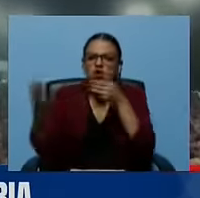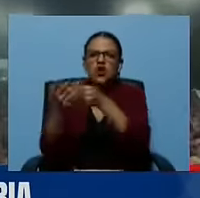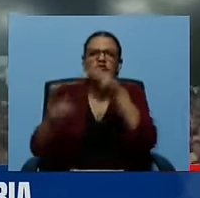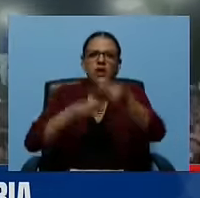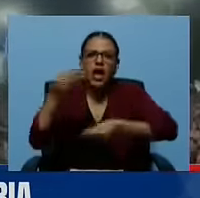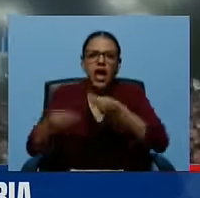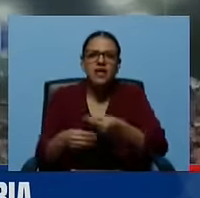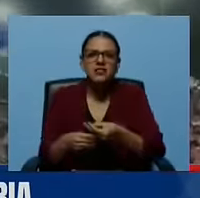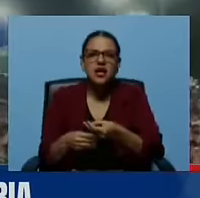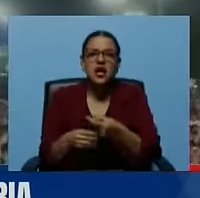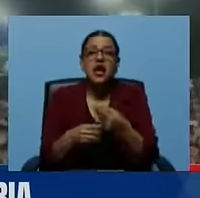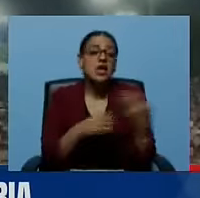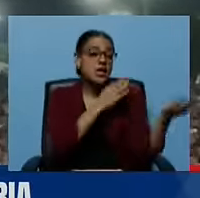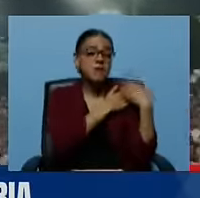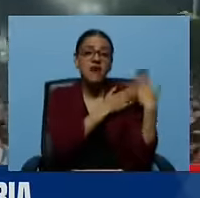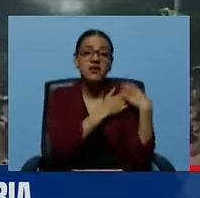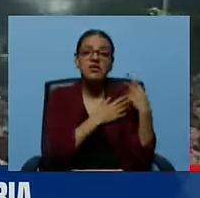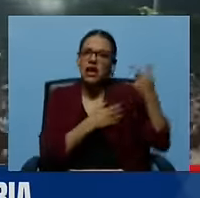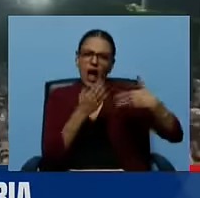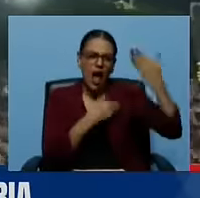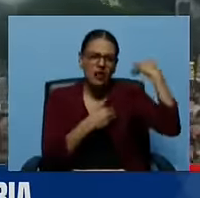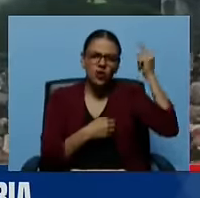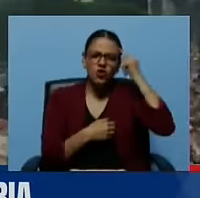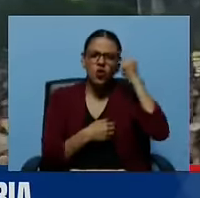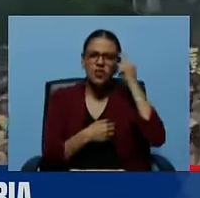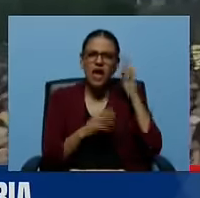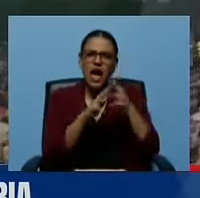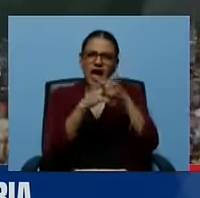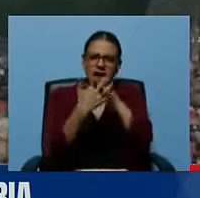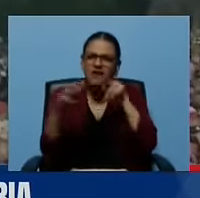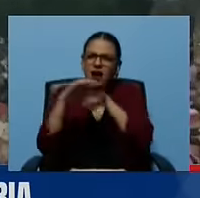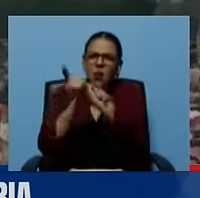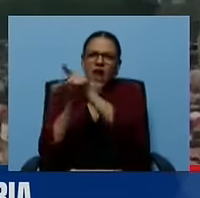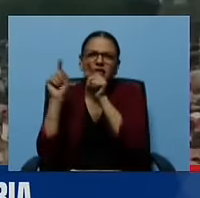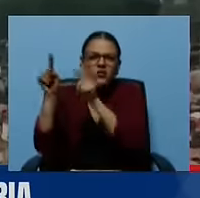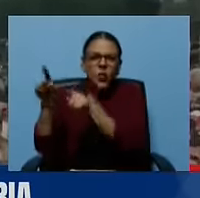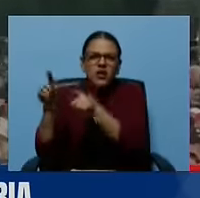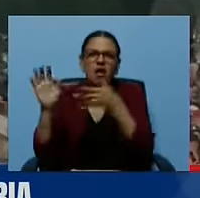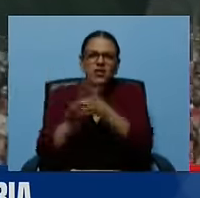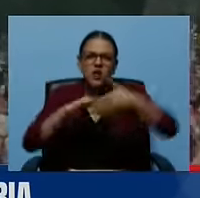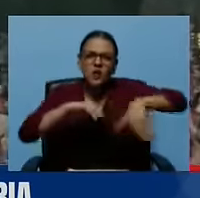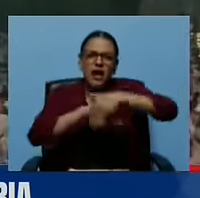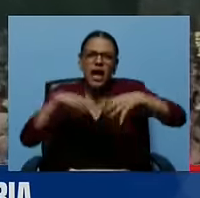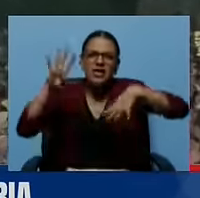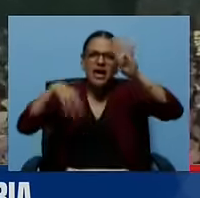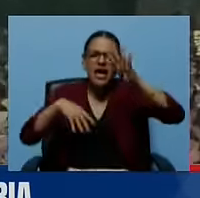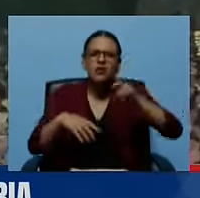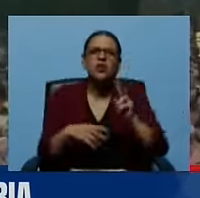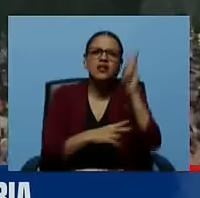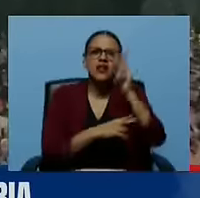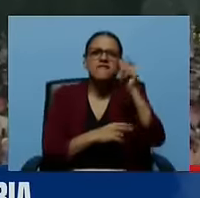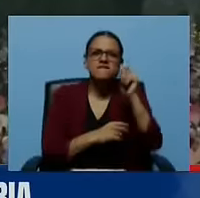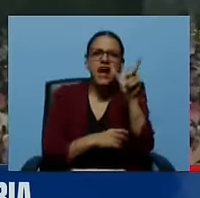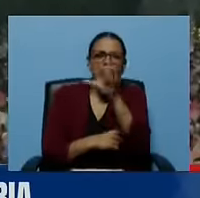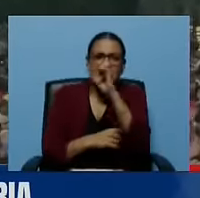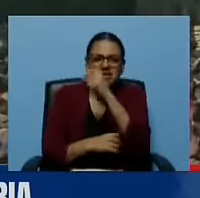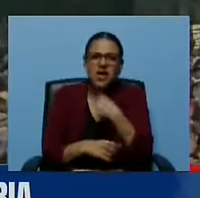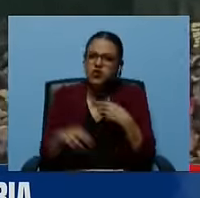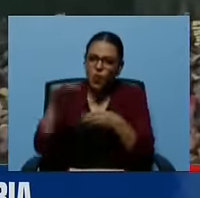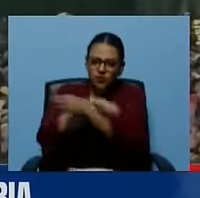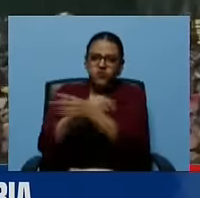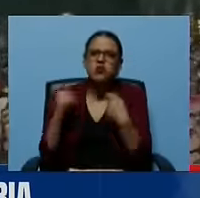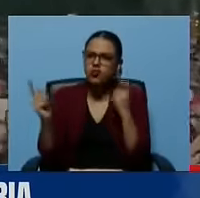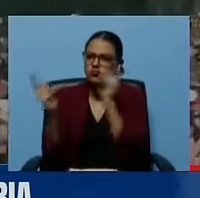Y me decía en estos días un agente del barrio de por allá, de la calle 14 del Valle, que me encontré,